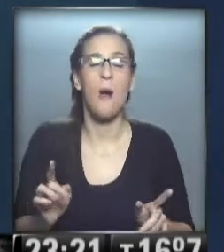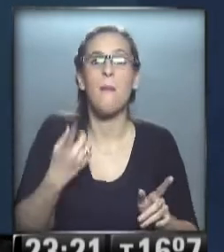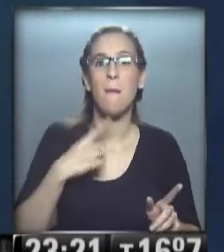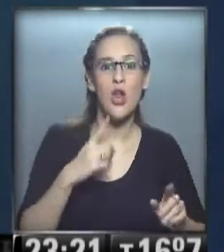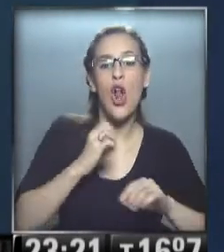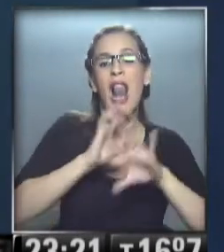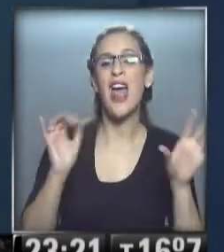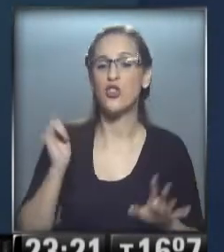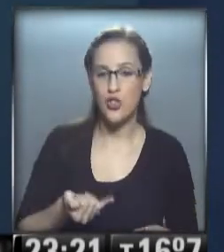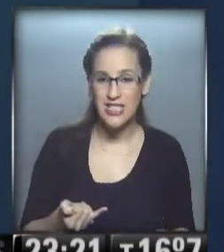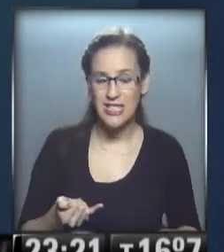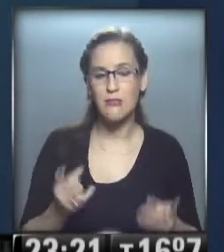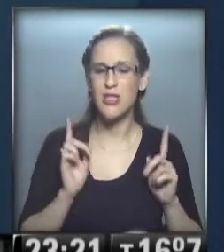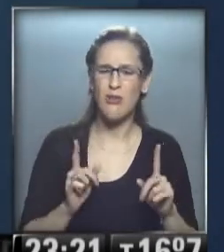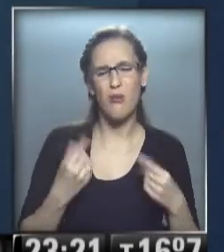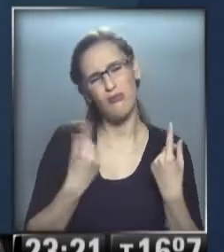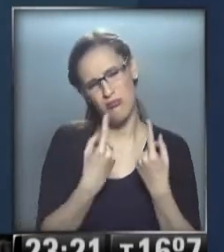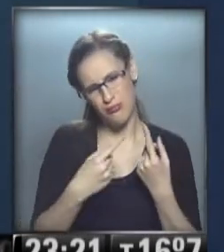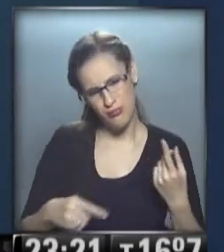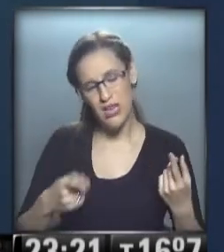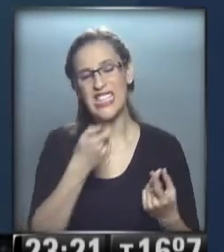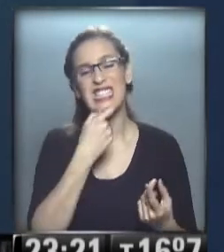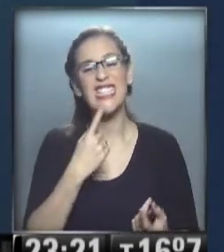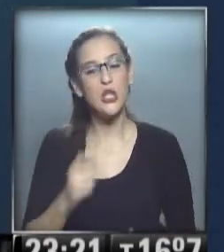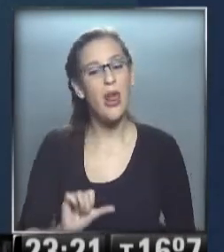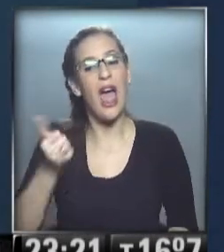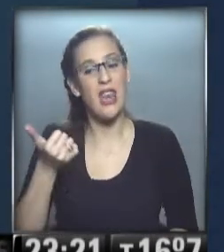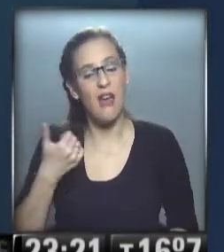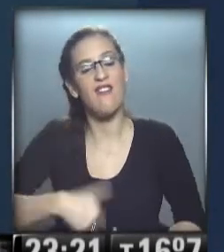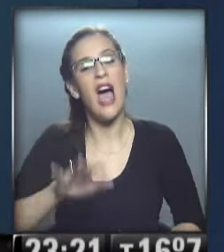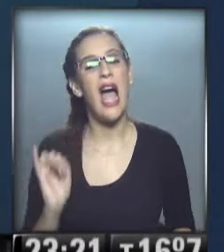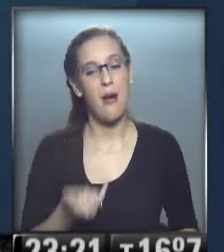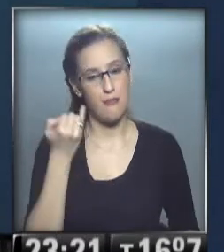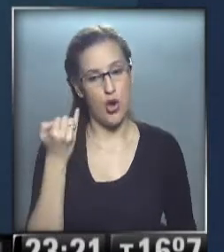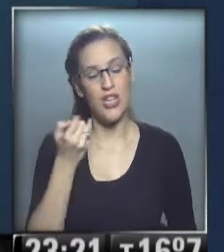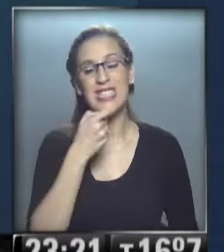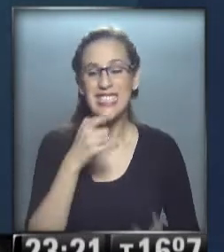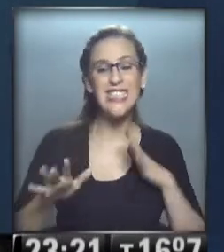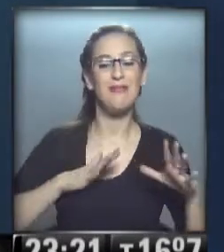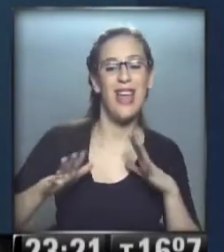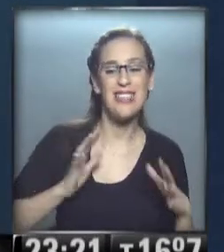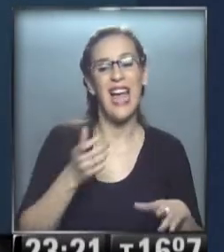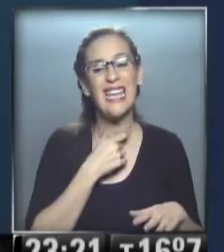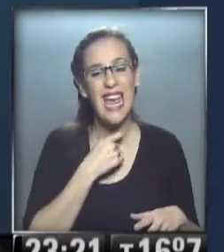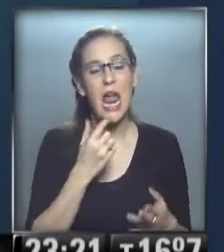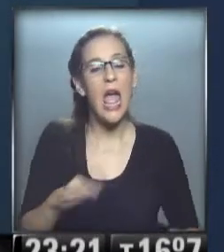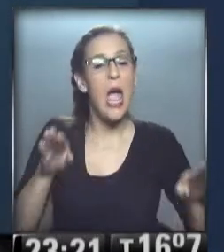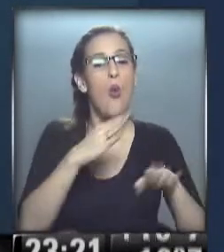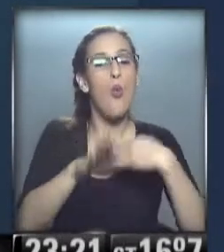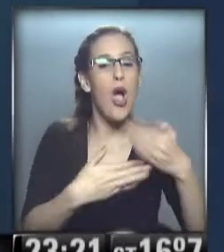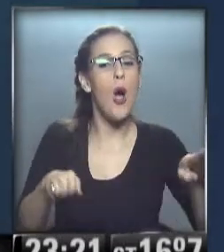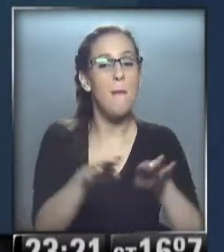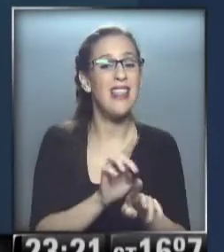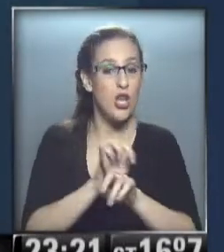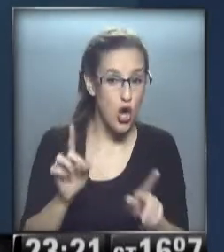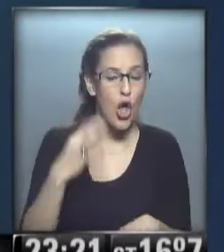en claro después de esta serie de resultados es que si River gana es campeón y que si Gimnasia quiere aspirar a llegar a un desempate, tiene que ganar y esperar